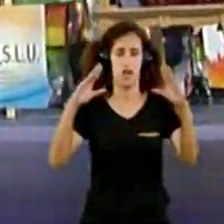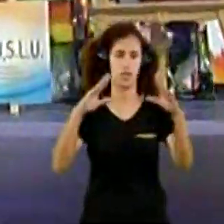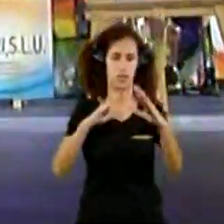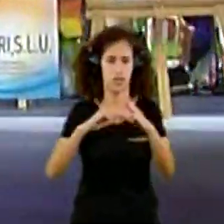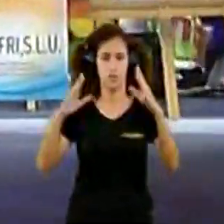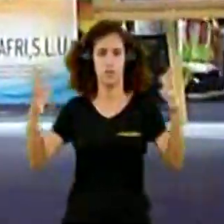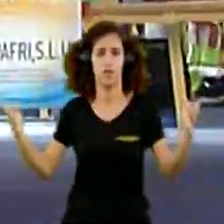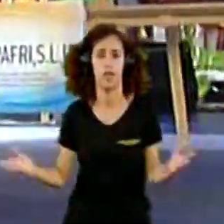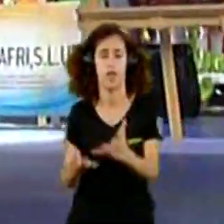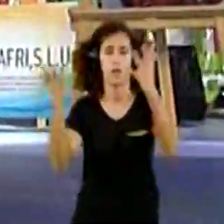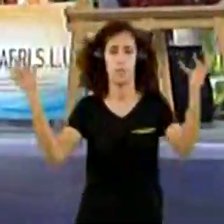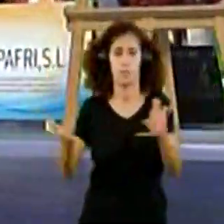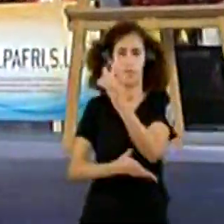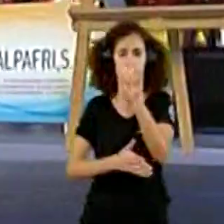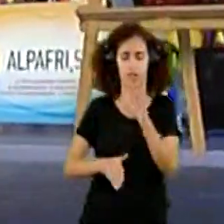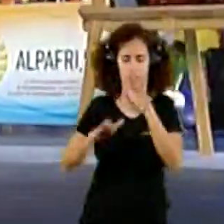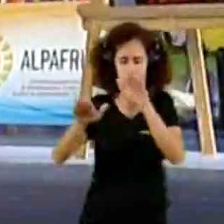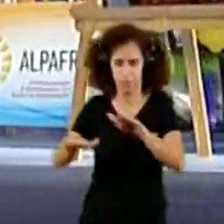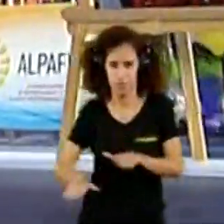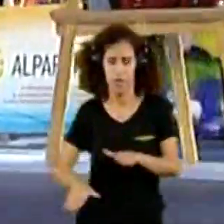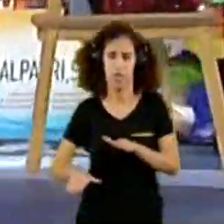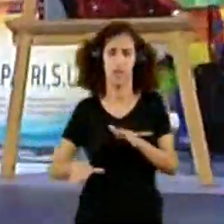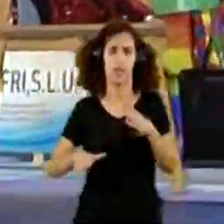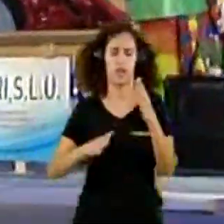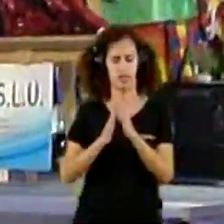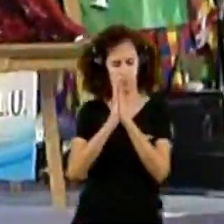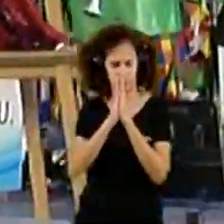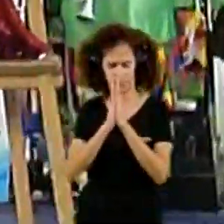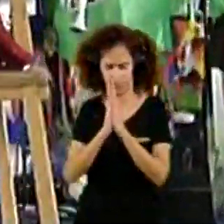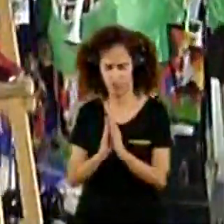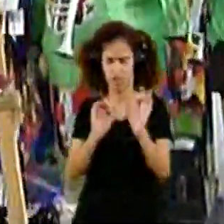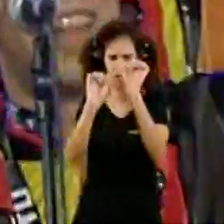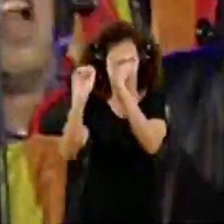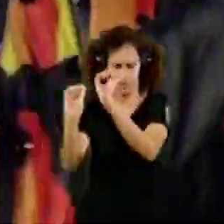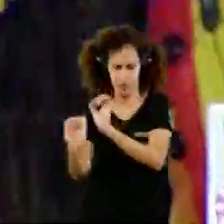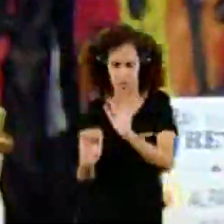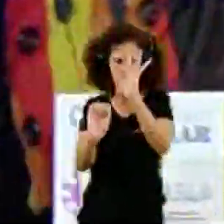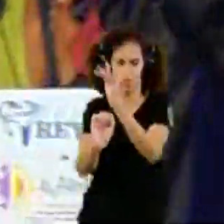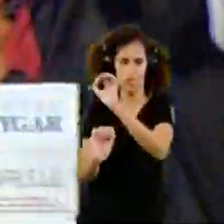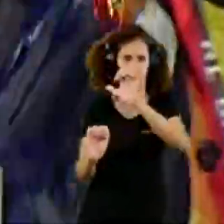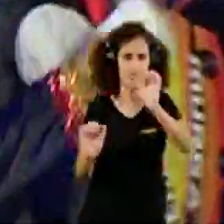a creyentes a rezar con fervor y defender.